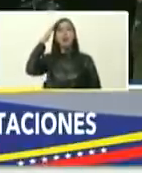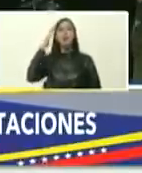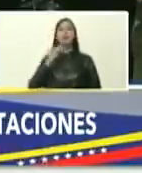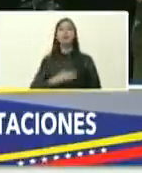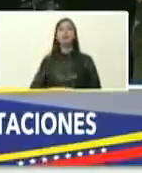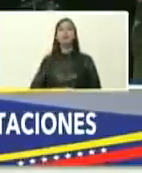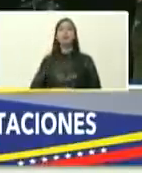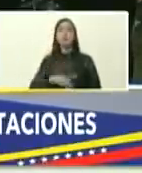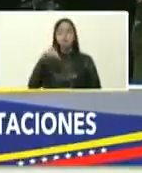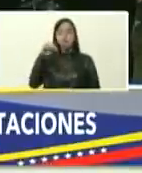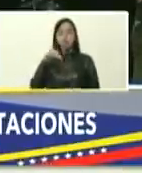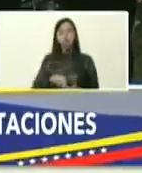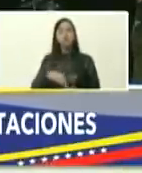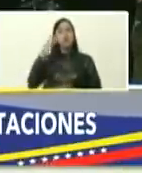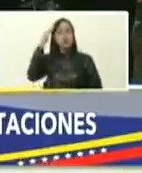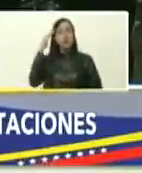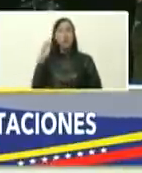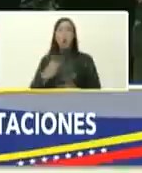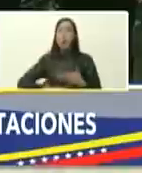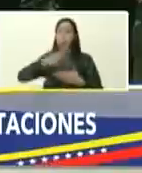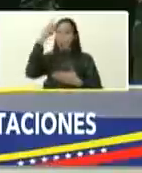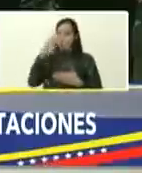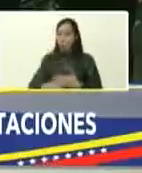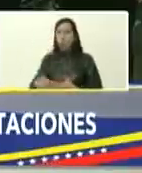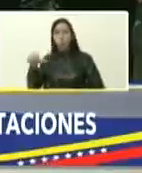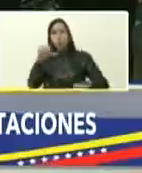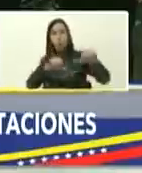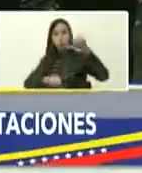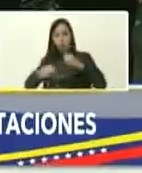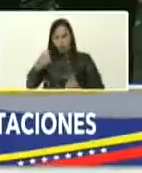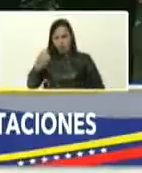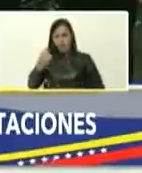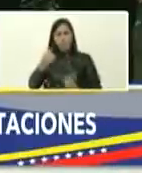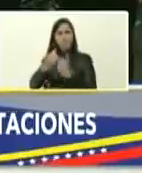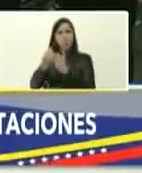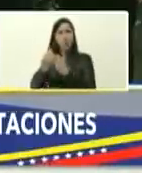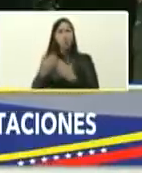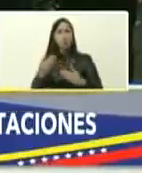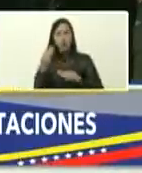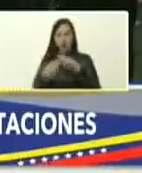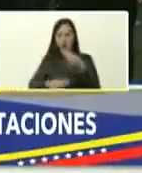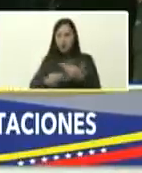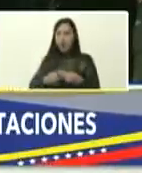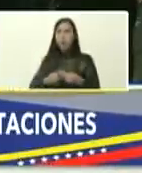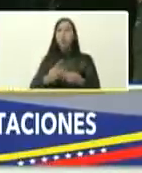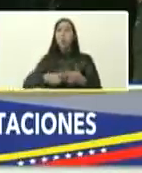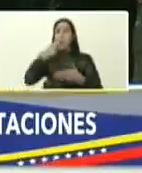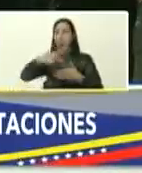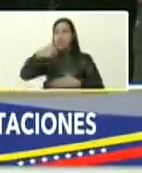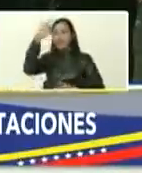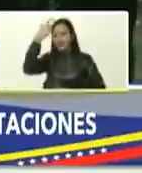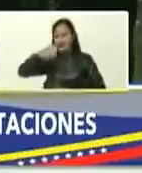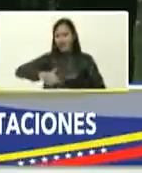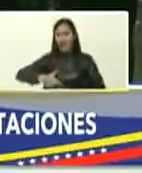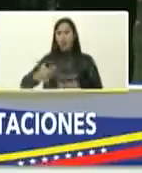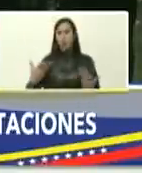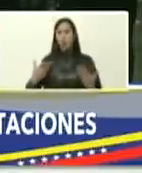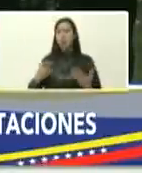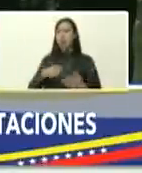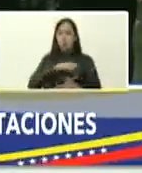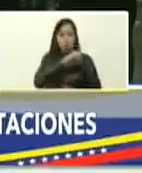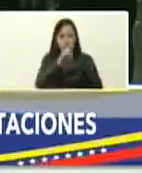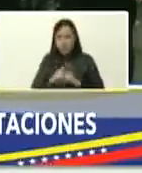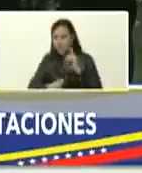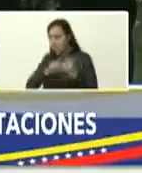pies sobre la tierra y planificamos sobre la base científica y hacemos nuestros planes serios y hacemos consultas con todos